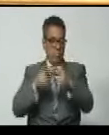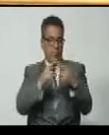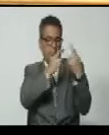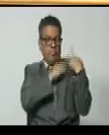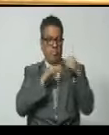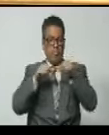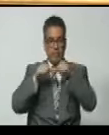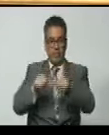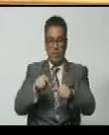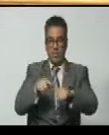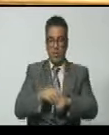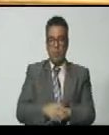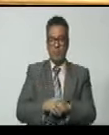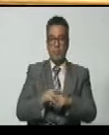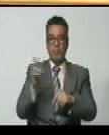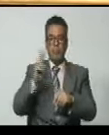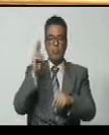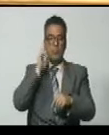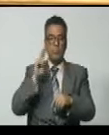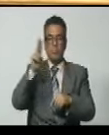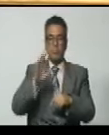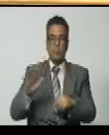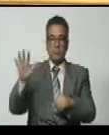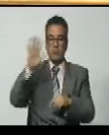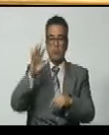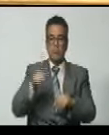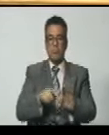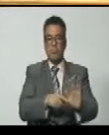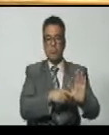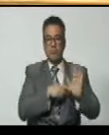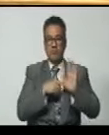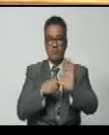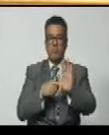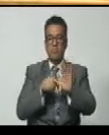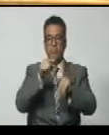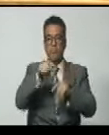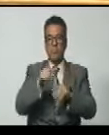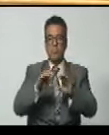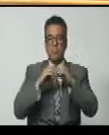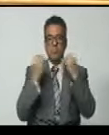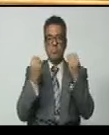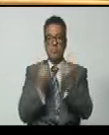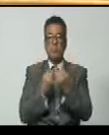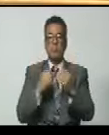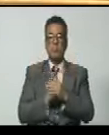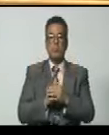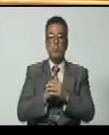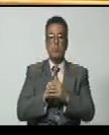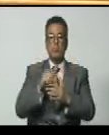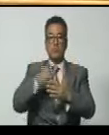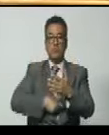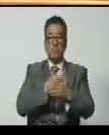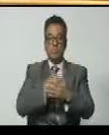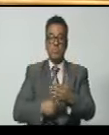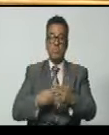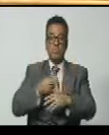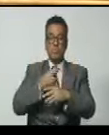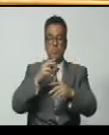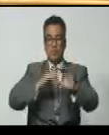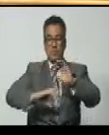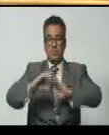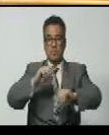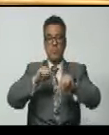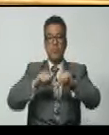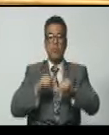representante permanente de la República Bolivariana de Venezuela ante la Organización para la Prohibición de las Armas